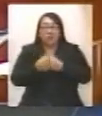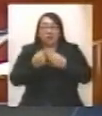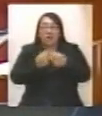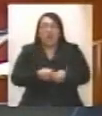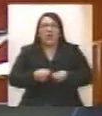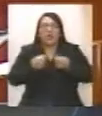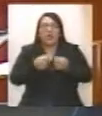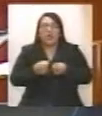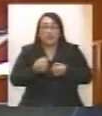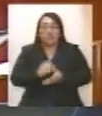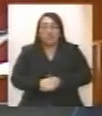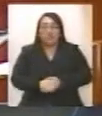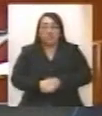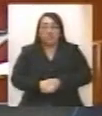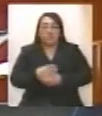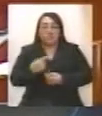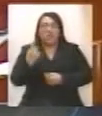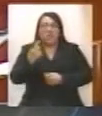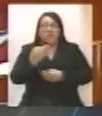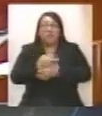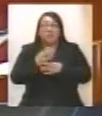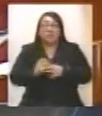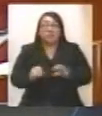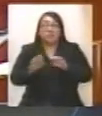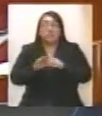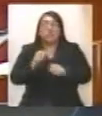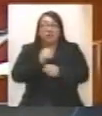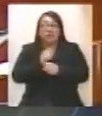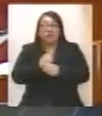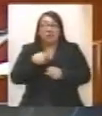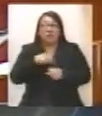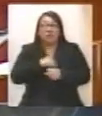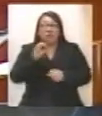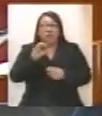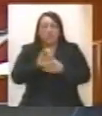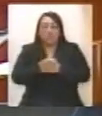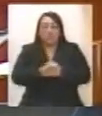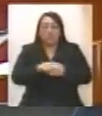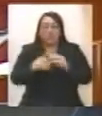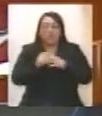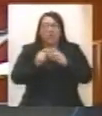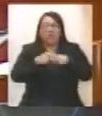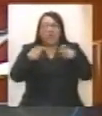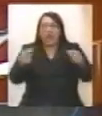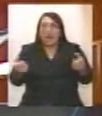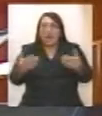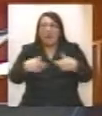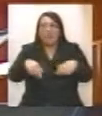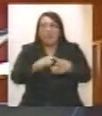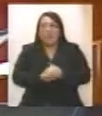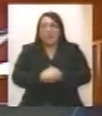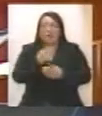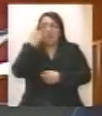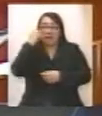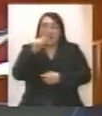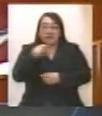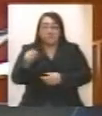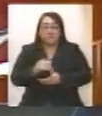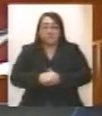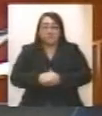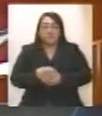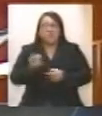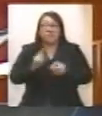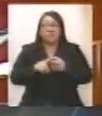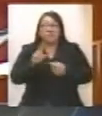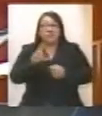agrario como una de las fuentes de mayor empleo de nuestros compatriotas del campo. Para ello, hasta